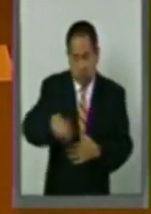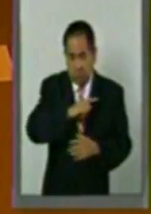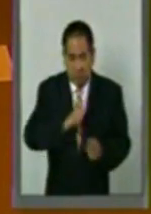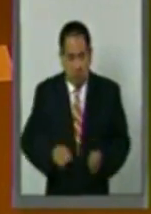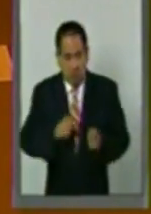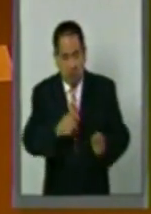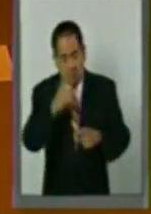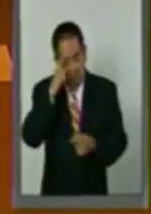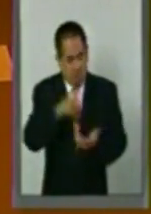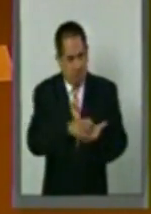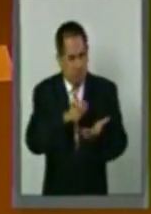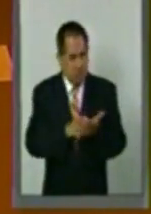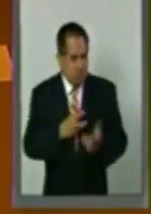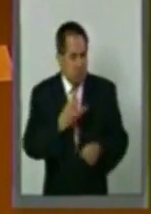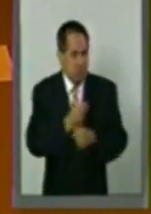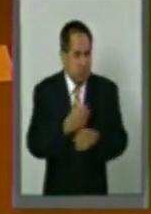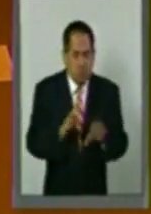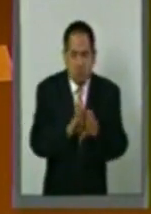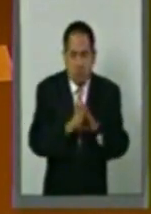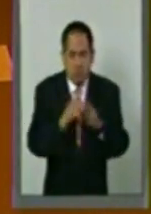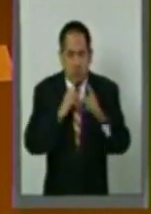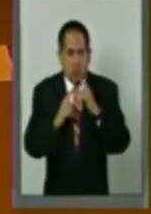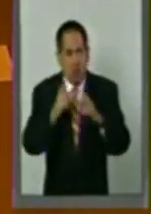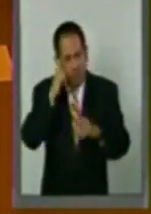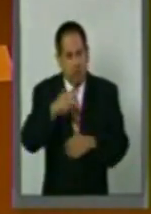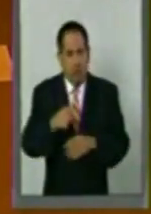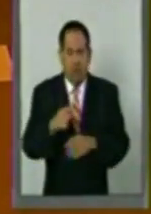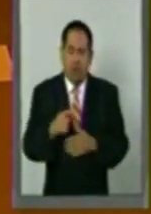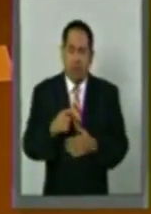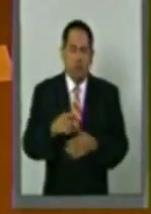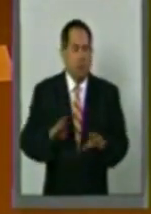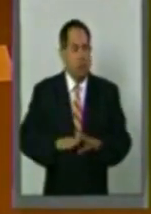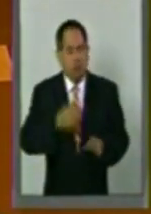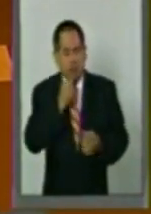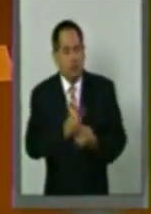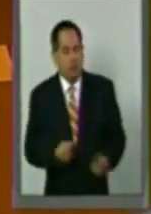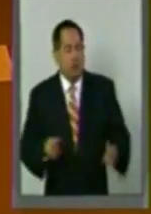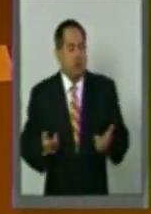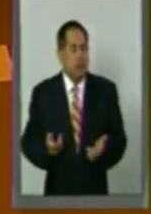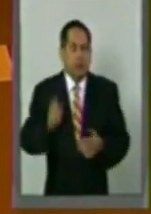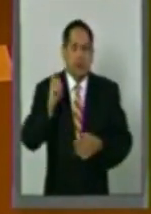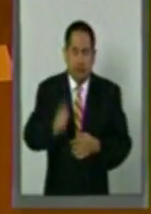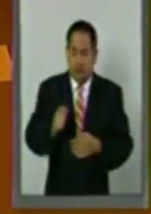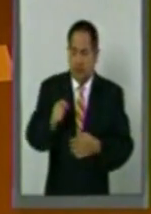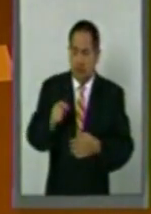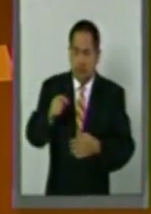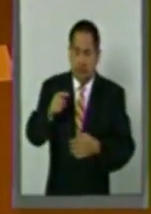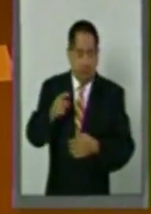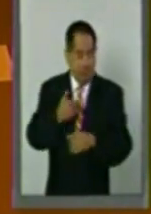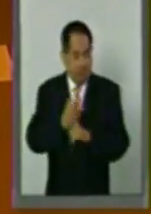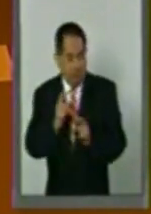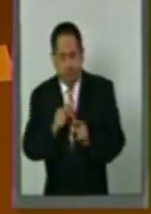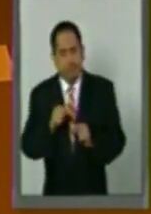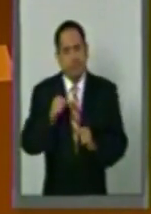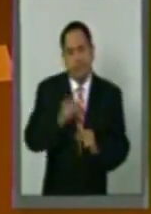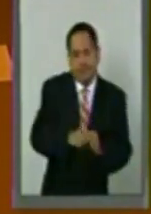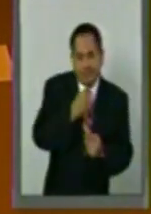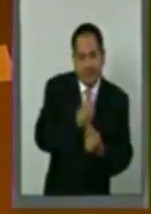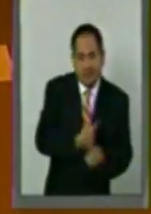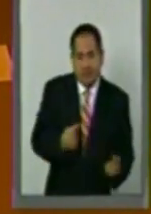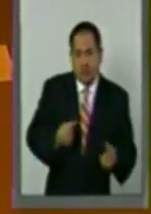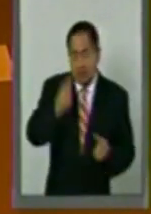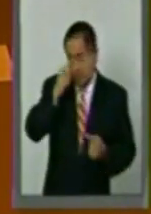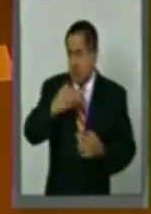facultad correctiva a la conducta del menor, potestad que es limitada, pues los progenitores, para